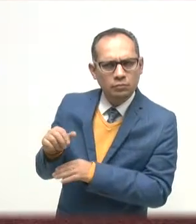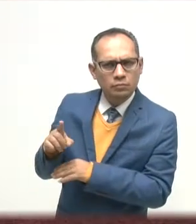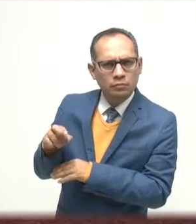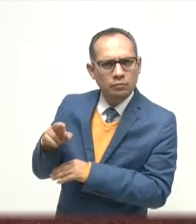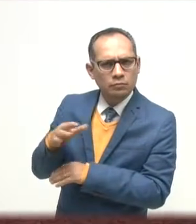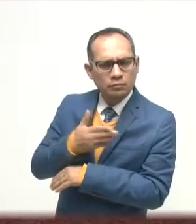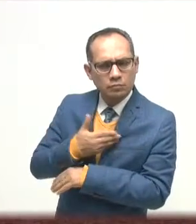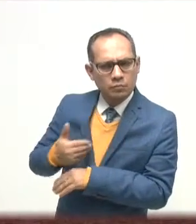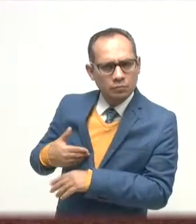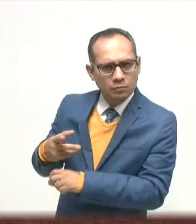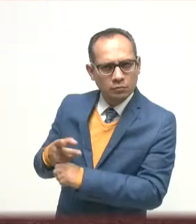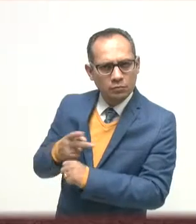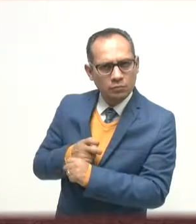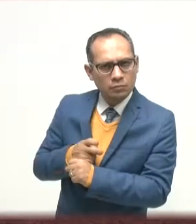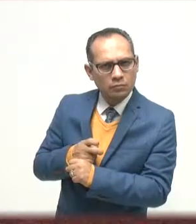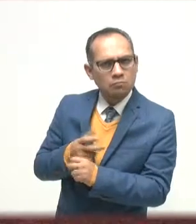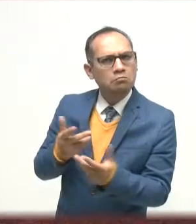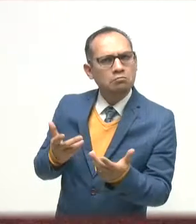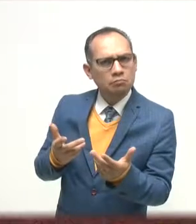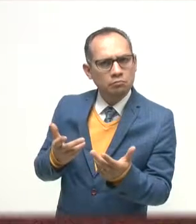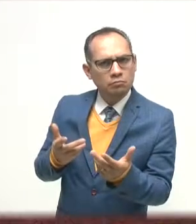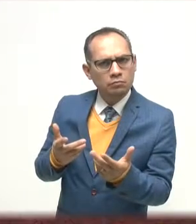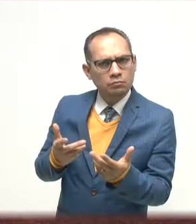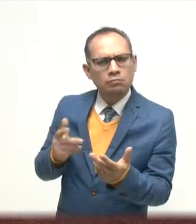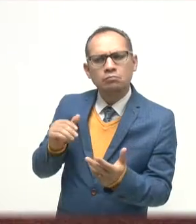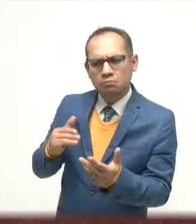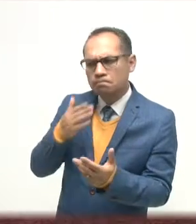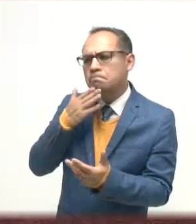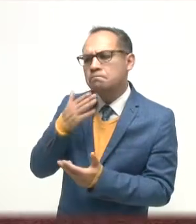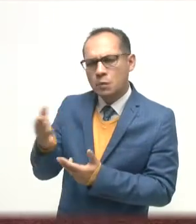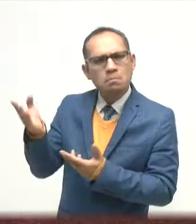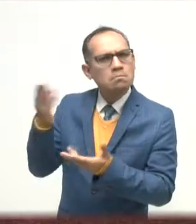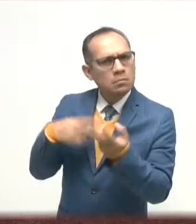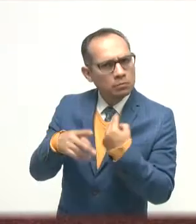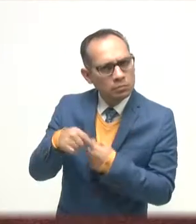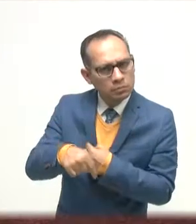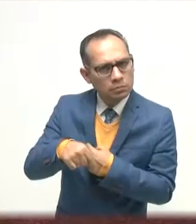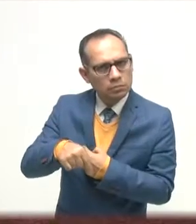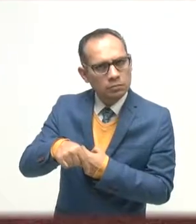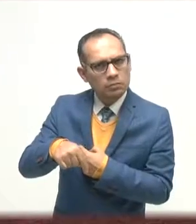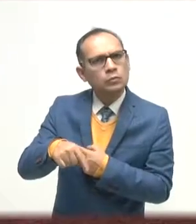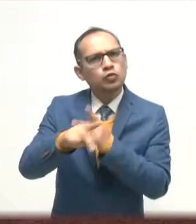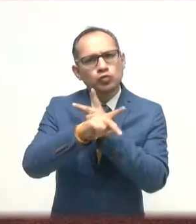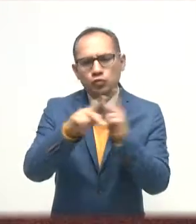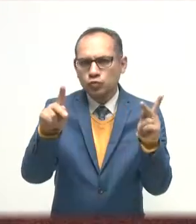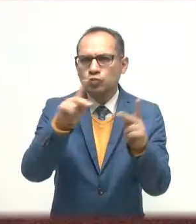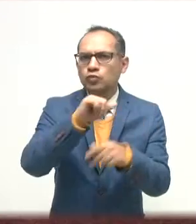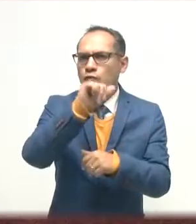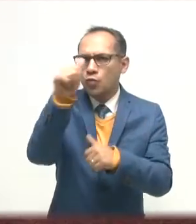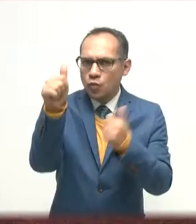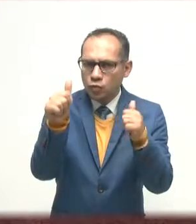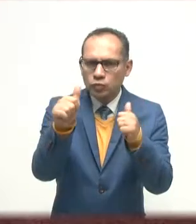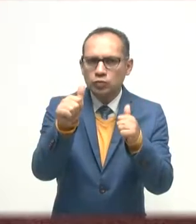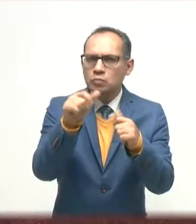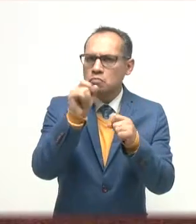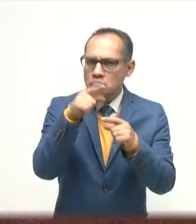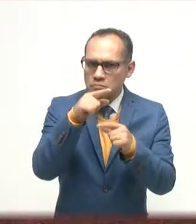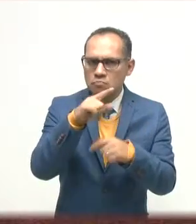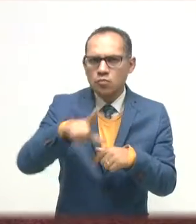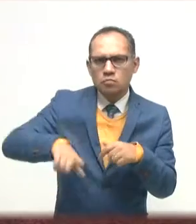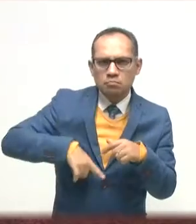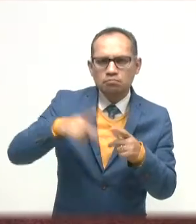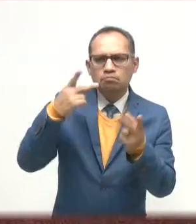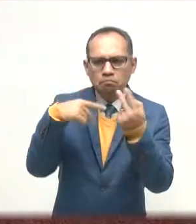nicolás maduro si es bienvenido como todos los demás presidentes y jefes de estado y ministros que van a venir